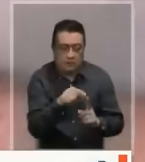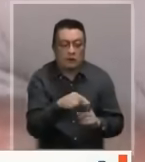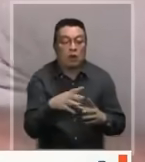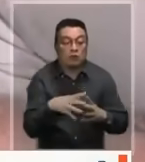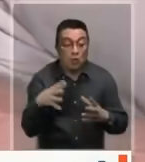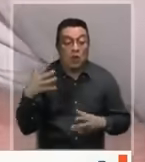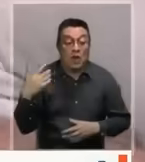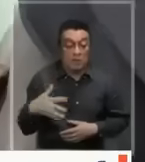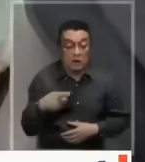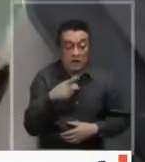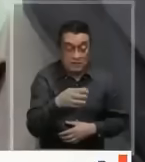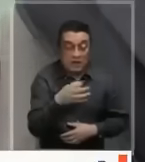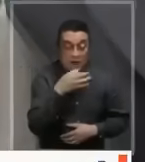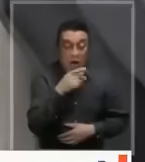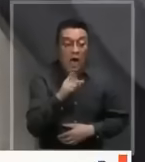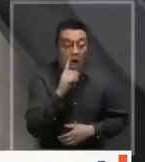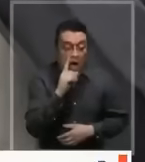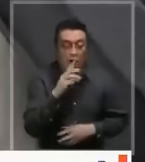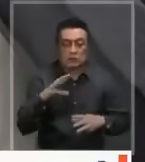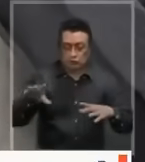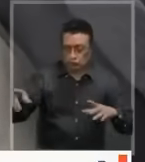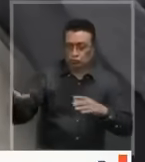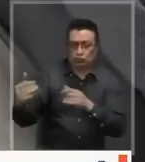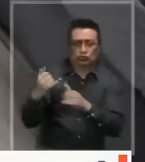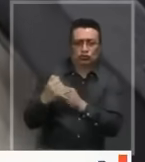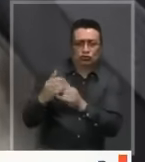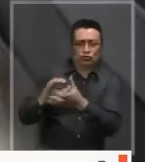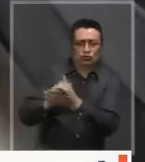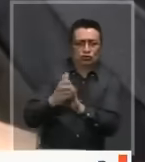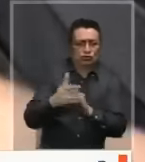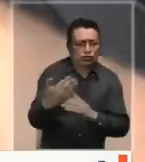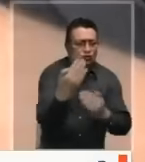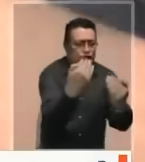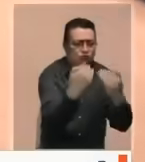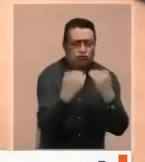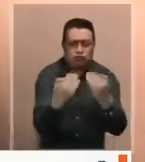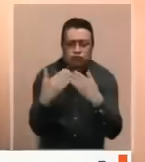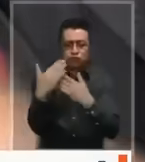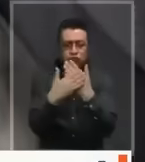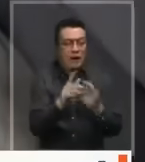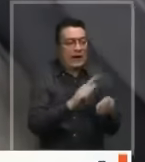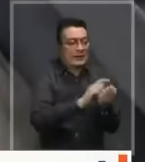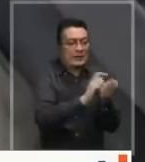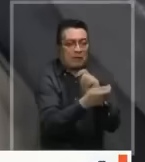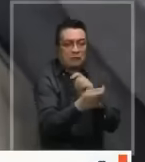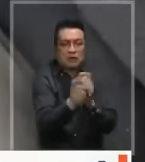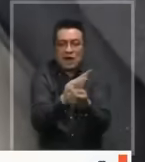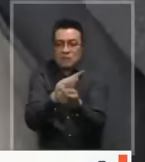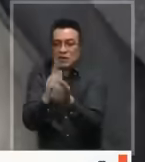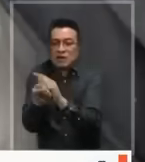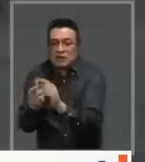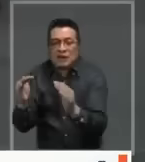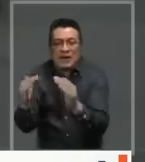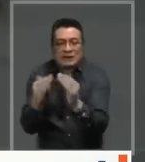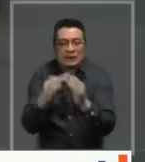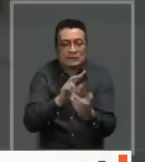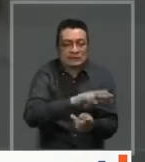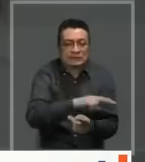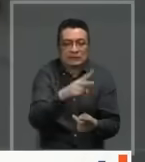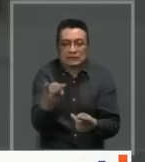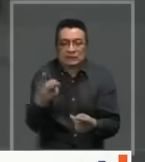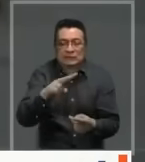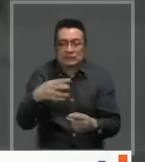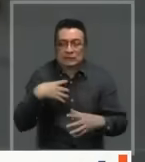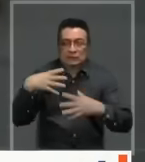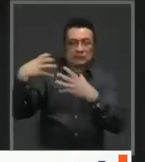relevante, señalar que contaba con una red de protección, quienes lo cambiaban de manera constante de domicilio a fin de evadir